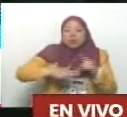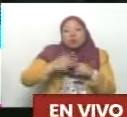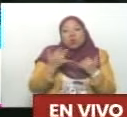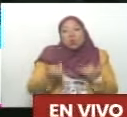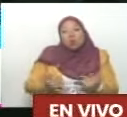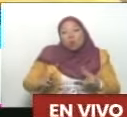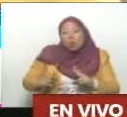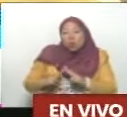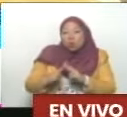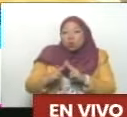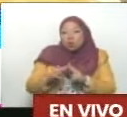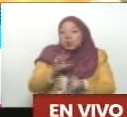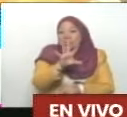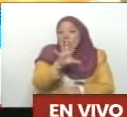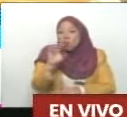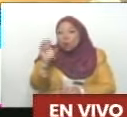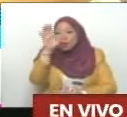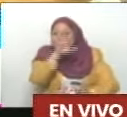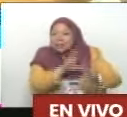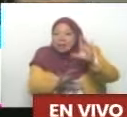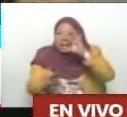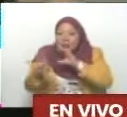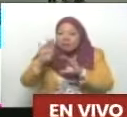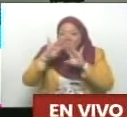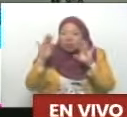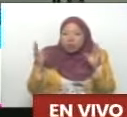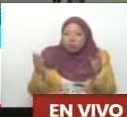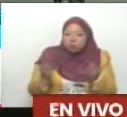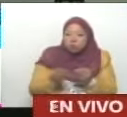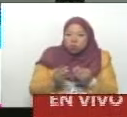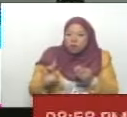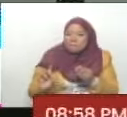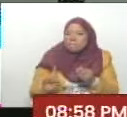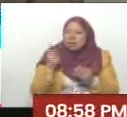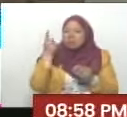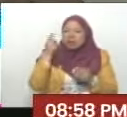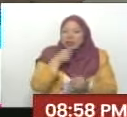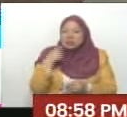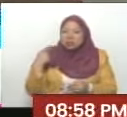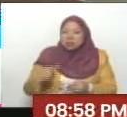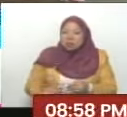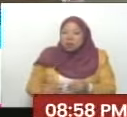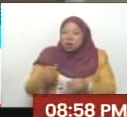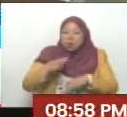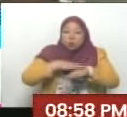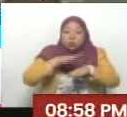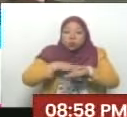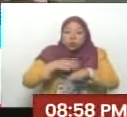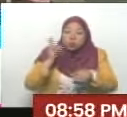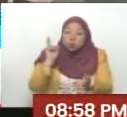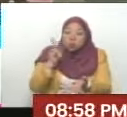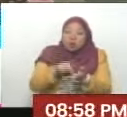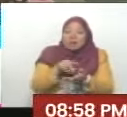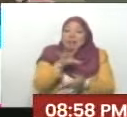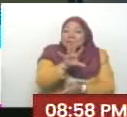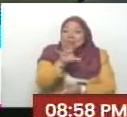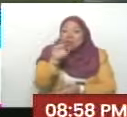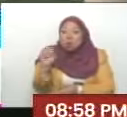en un encuentro con 50 científicos del mundo. Por primera vez que China abre una convocatoria de este tipo, en donde